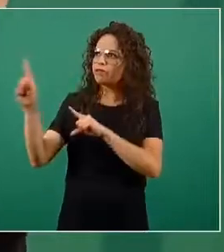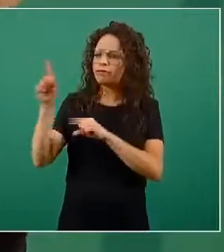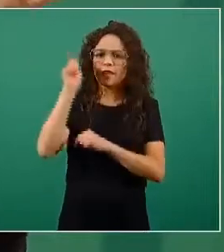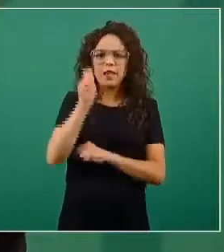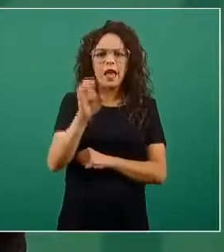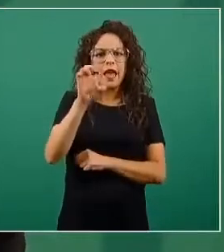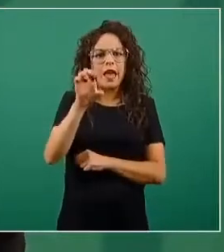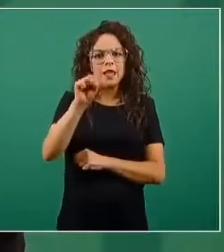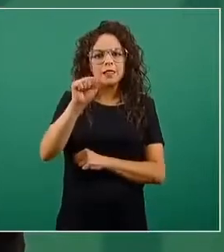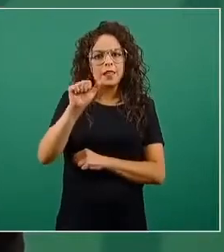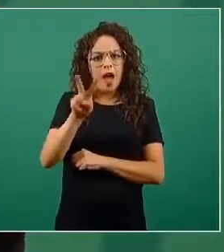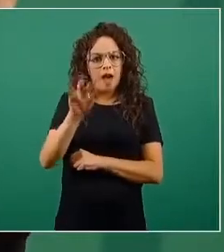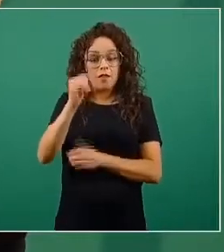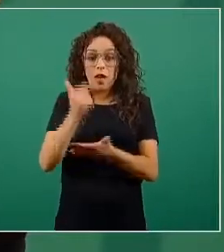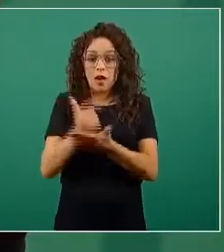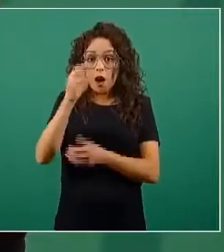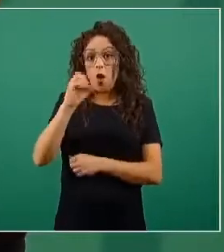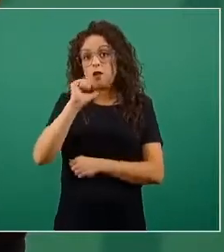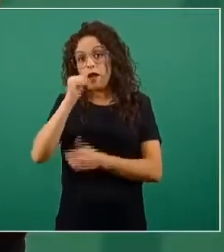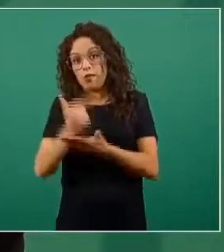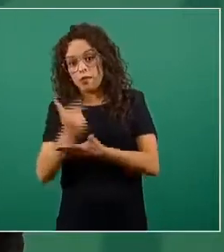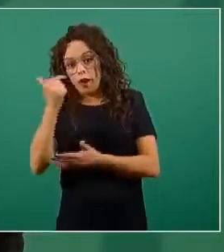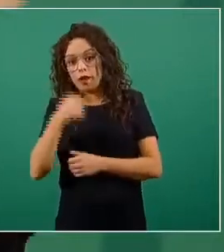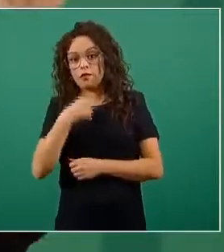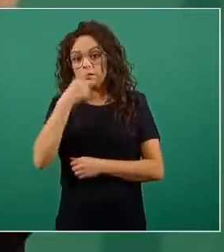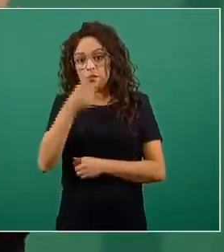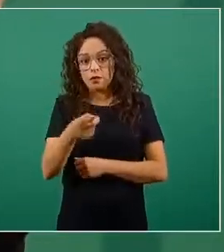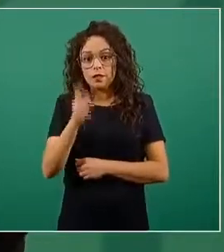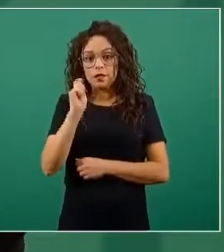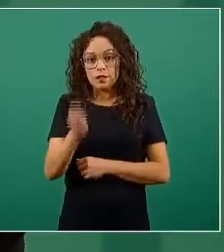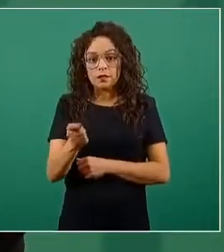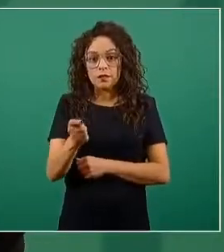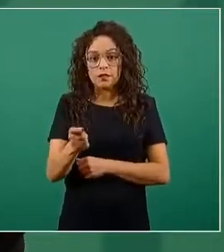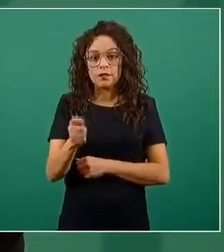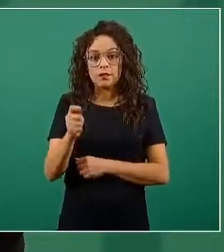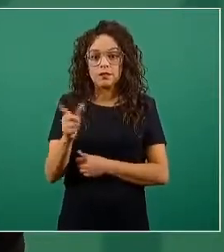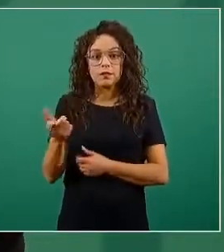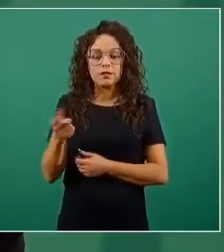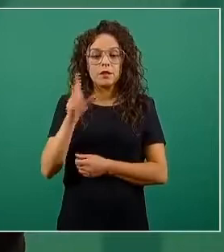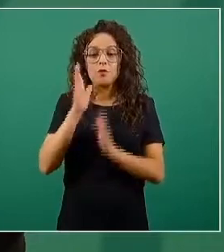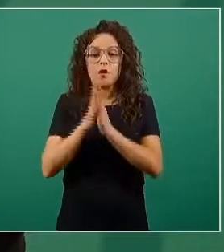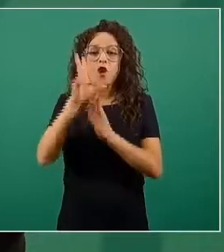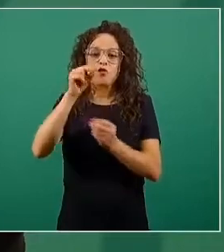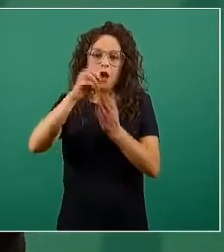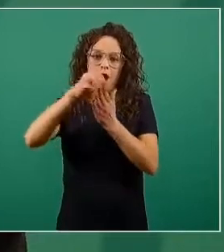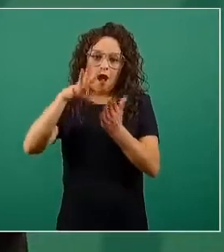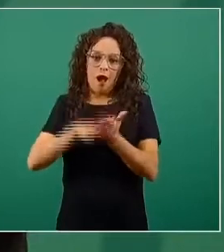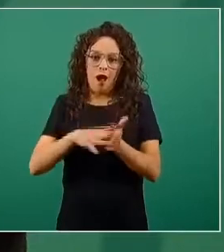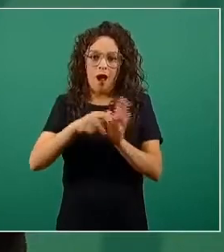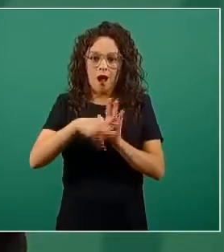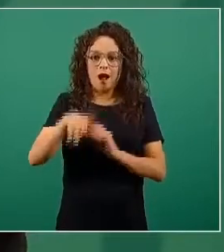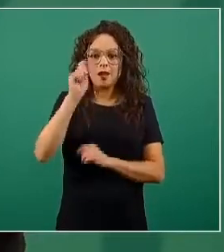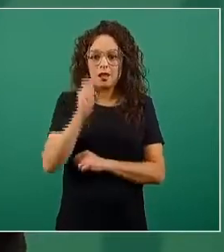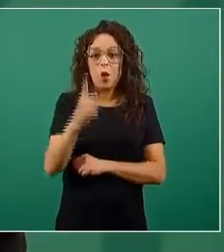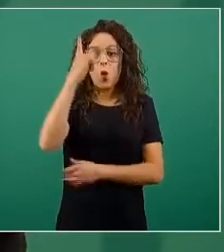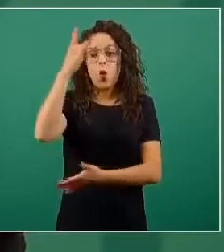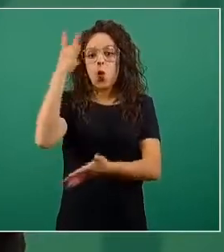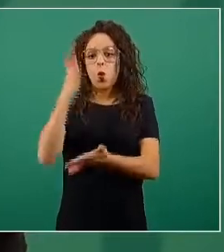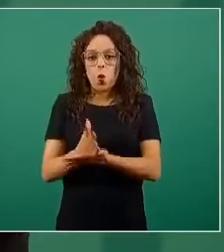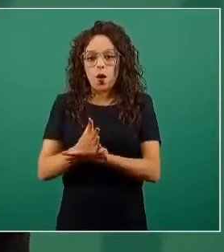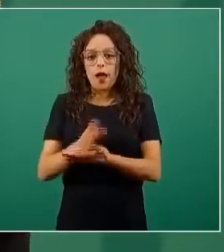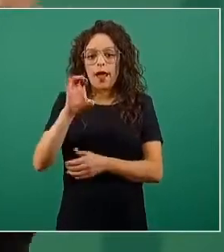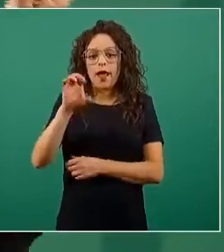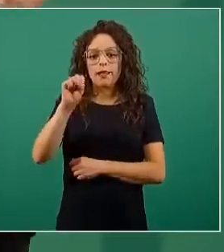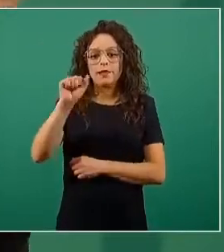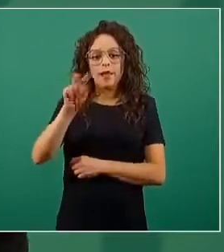SAVIS graves y no graves, y en algún momento les dije leves, por favor, no lo vayan a poner en la nota periodística, son únicamente existen